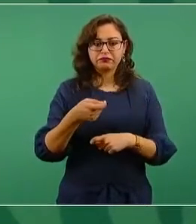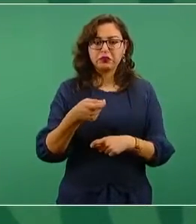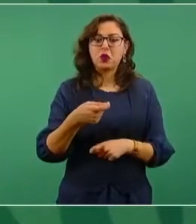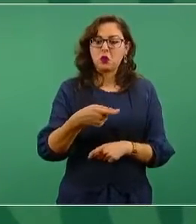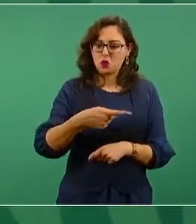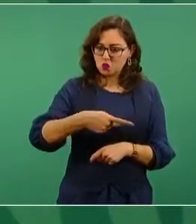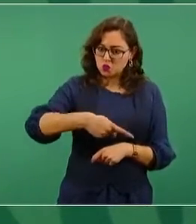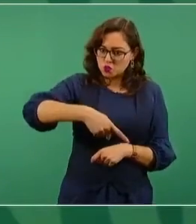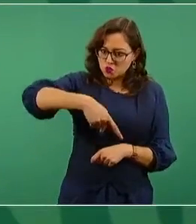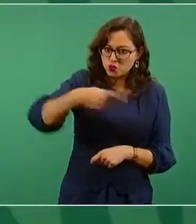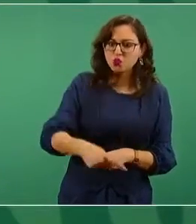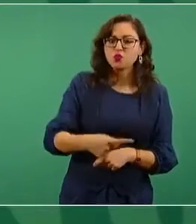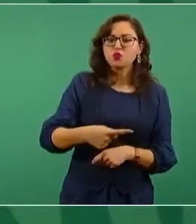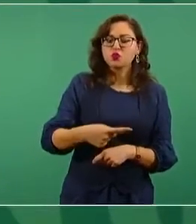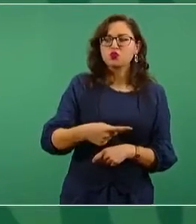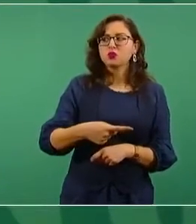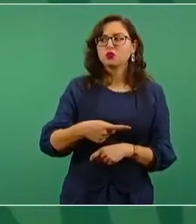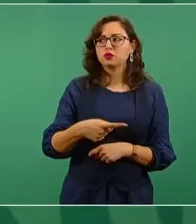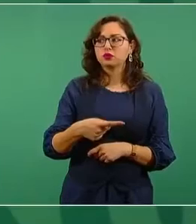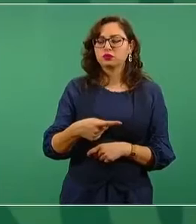la